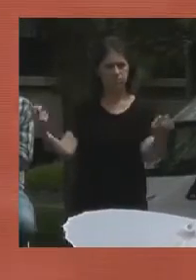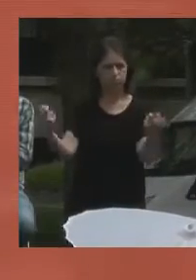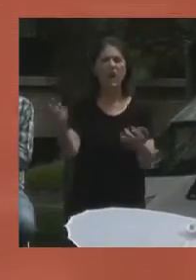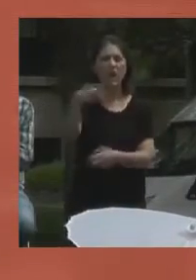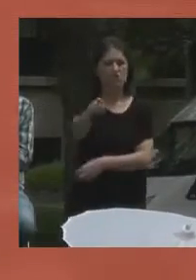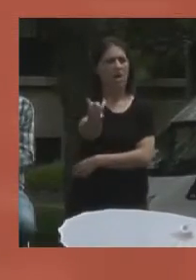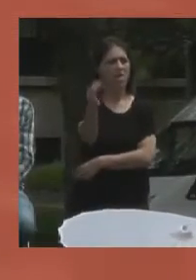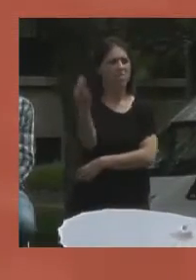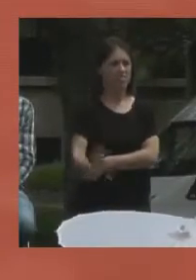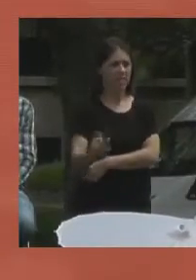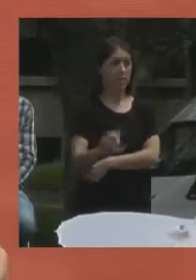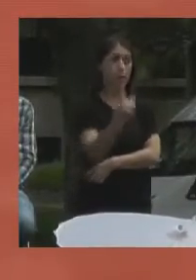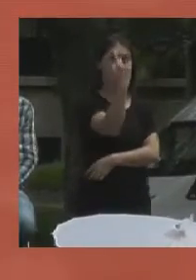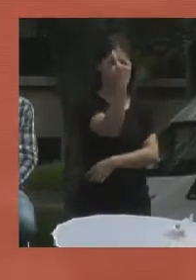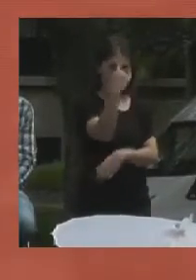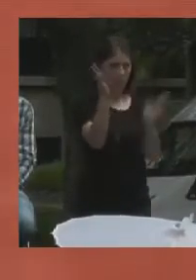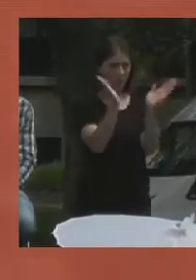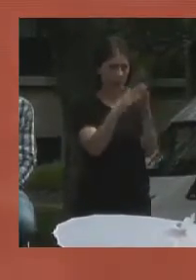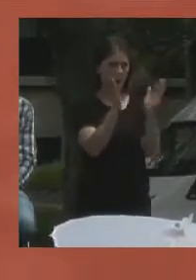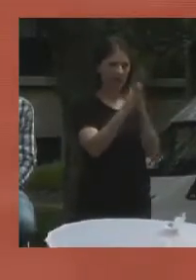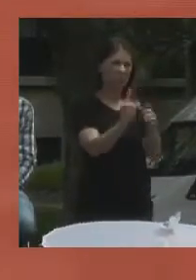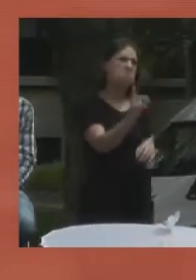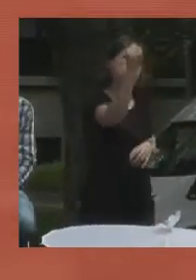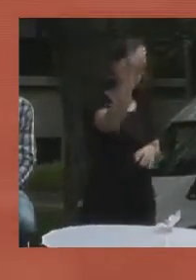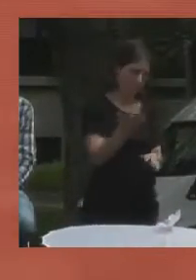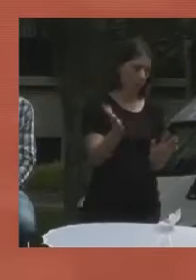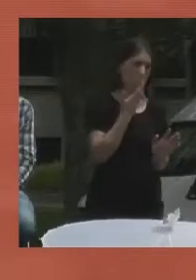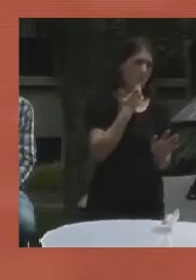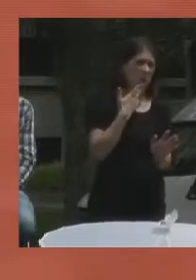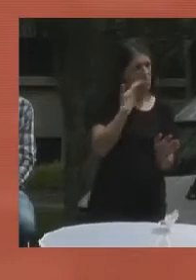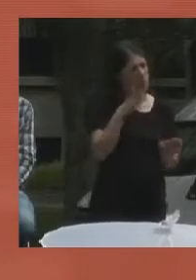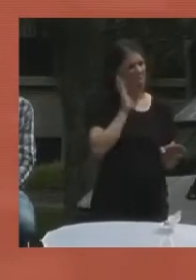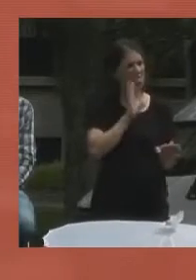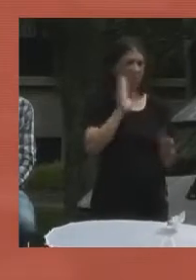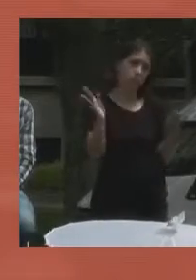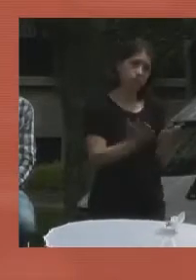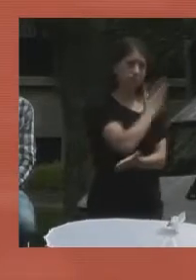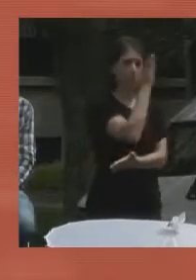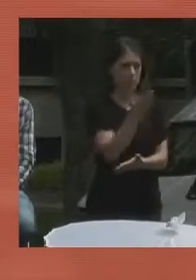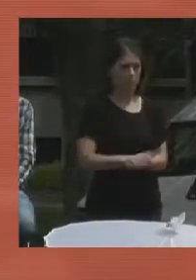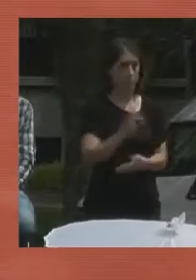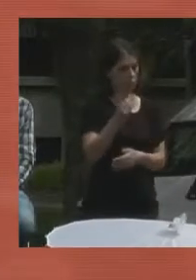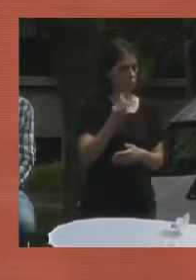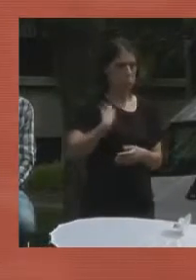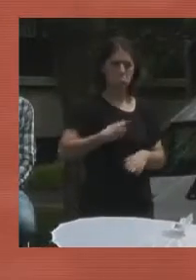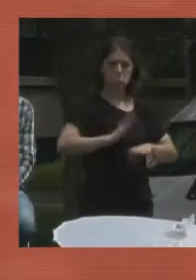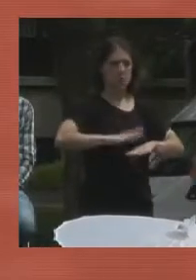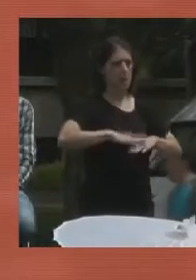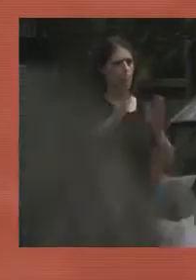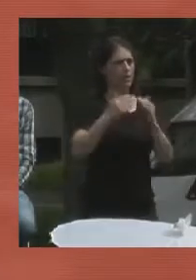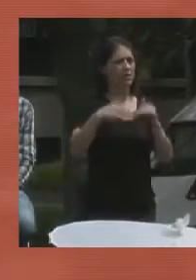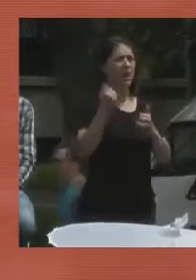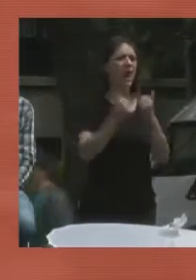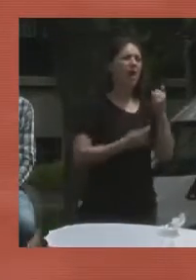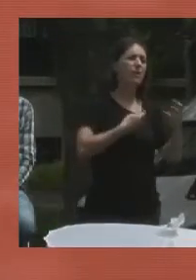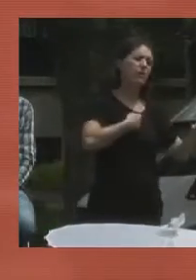teñen que estar, ou polo menos na casa, se xa ten prescrito o delito. Eso polo menos. A Comisión Nacional do Mercado